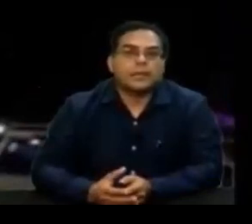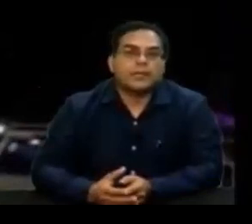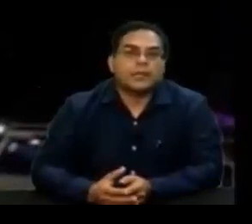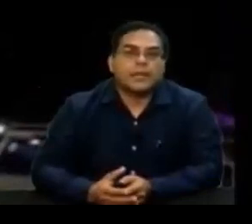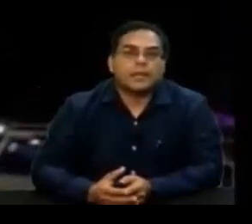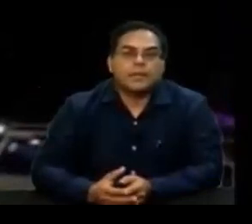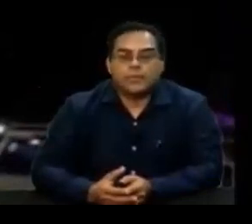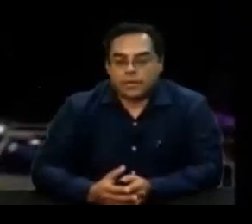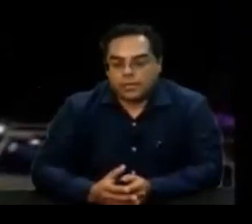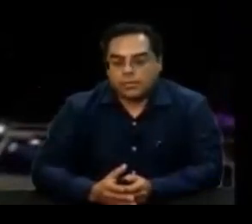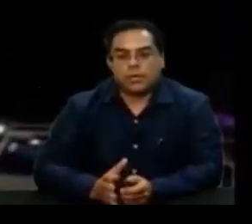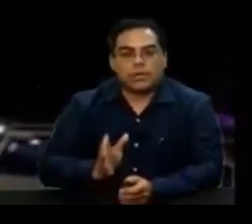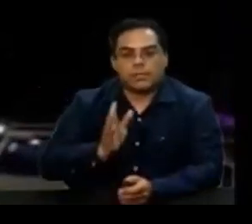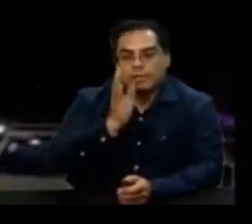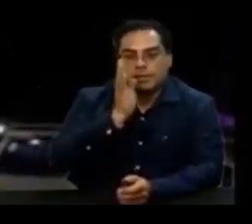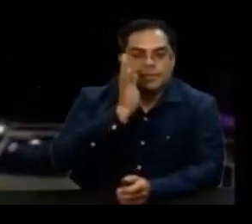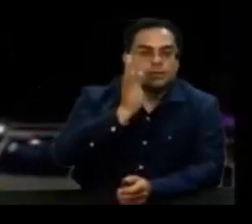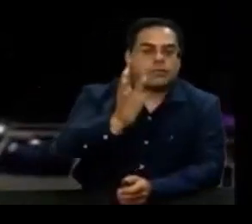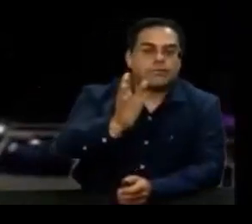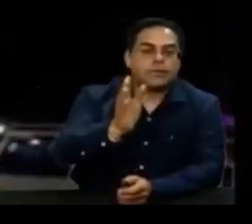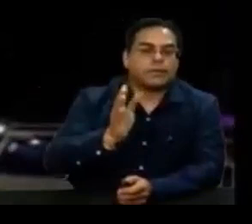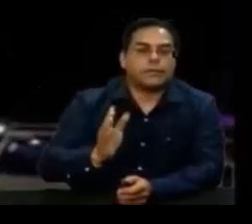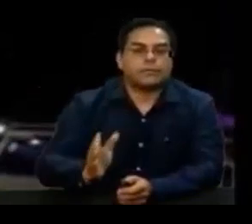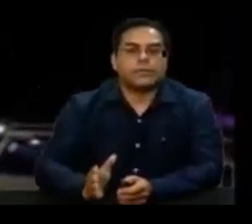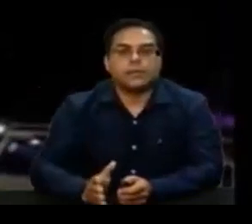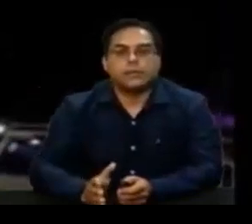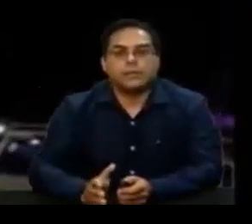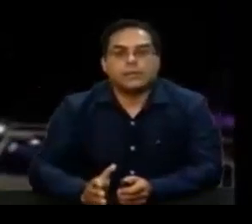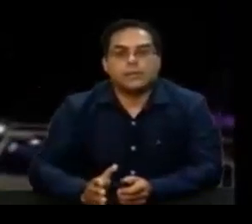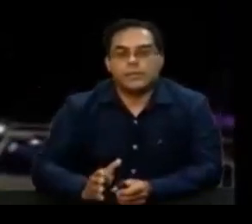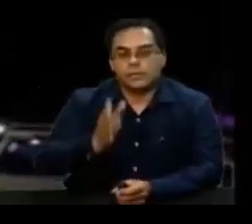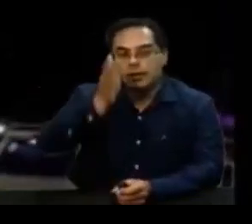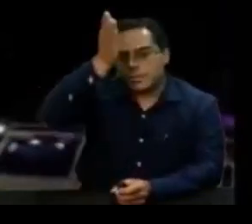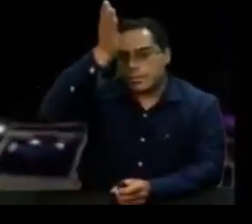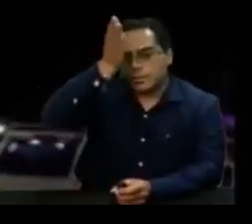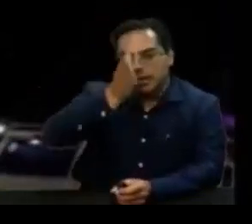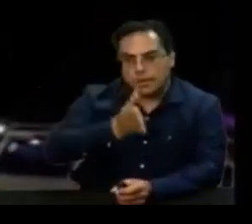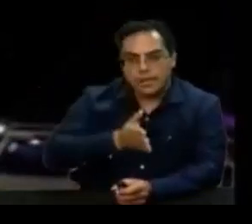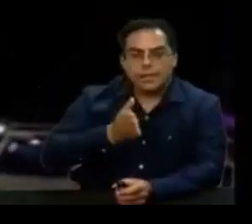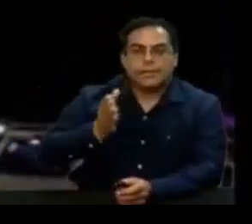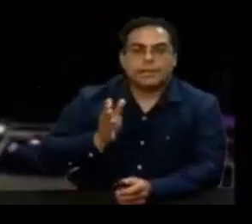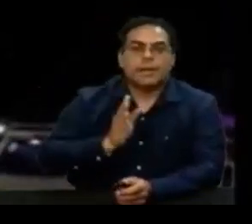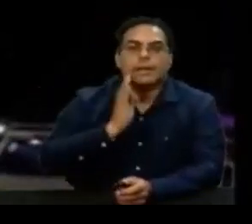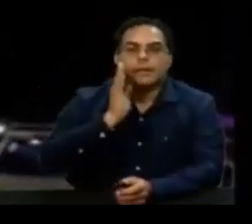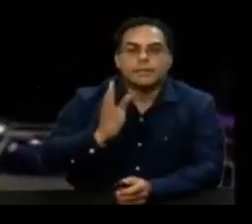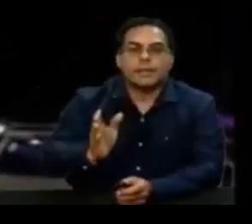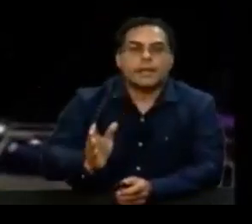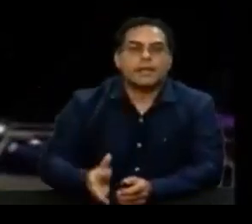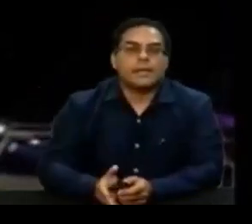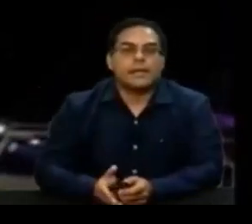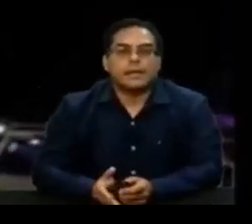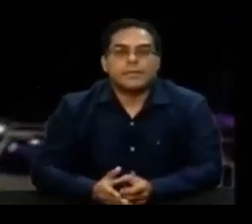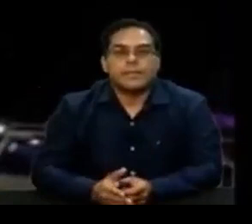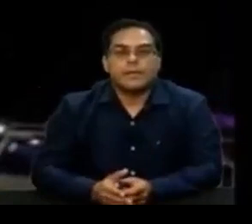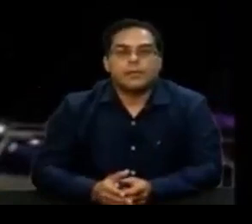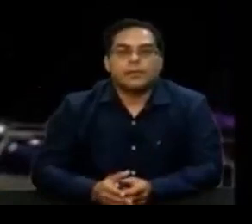es la movilidad. Por ejemplo, el paciente viendo de frente tenemos que, debe haber una línea bipupilar vertical, debe estar